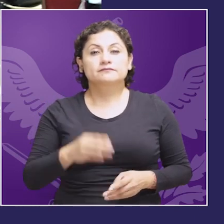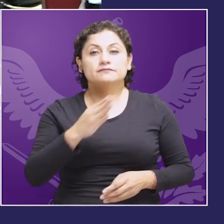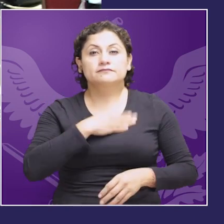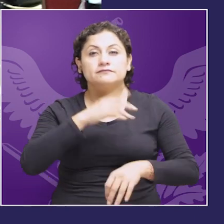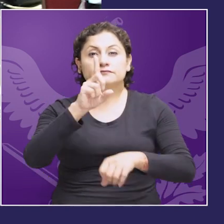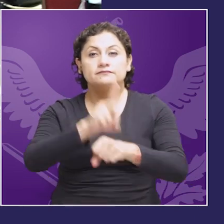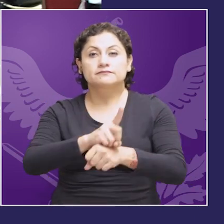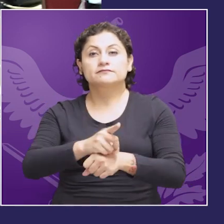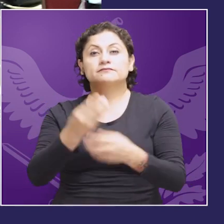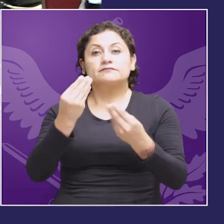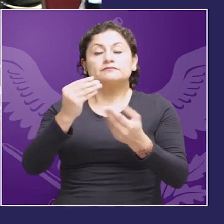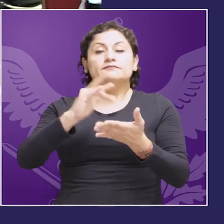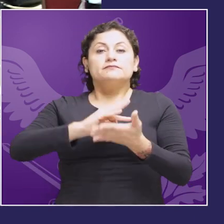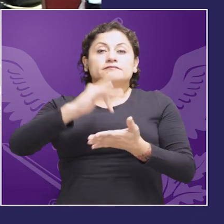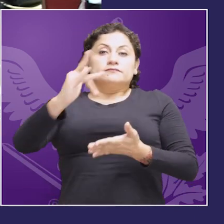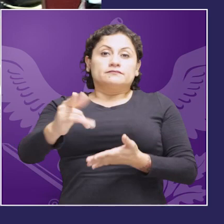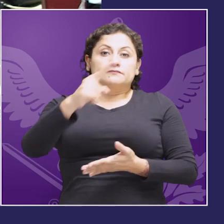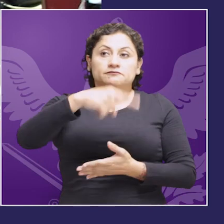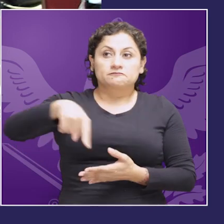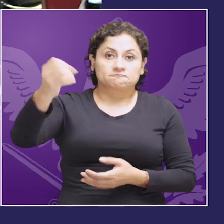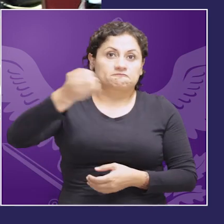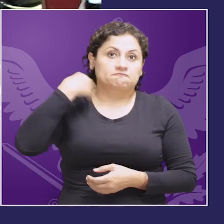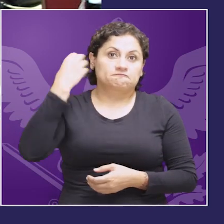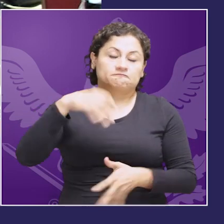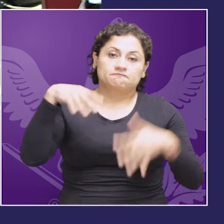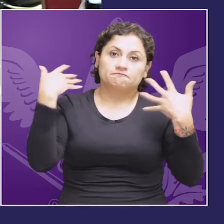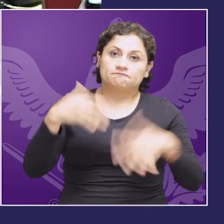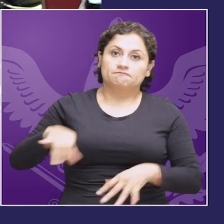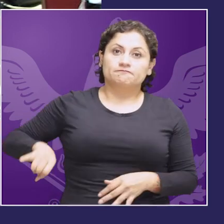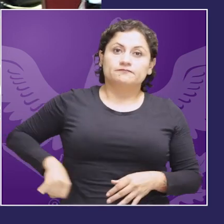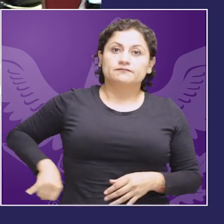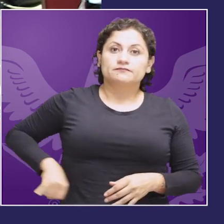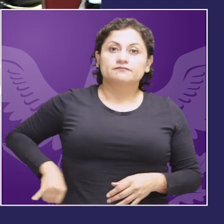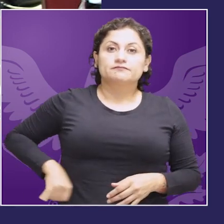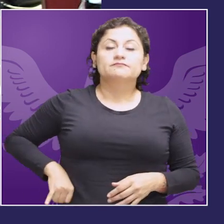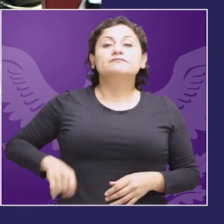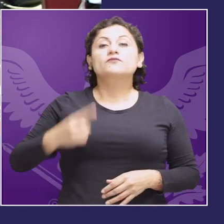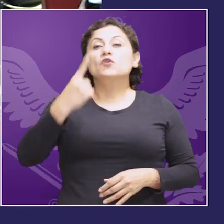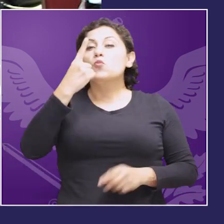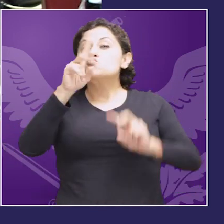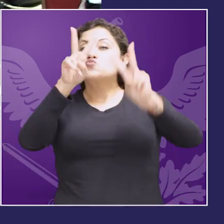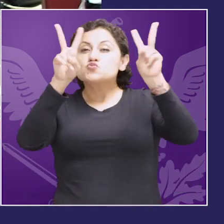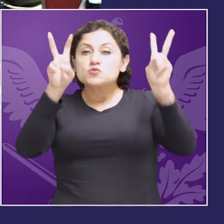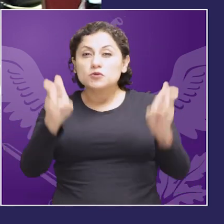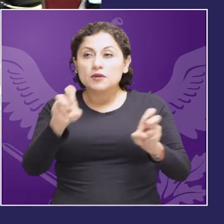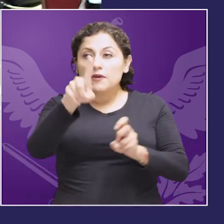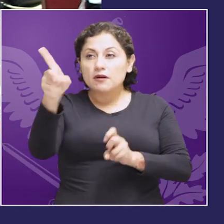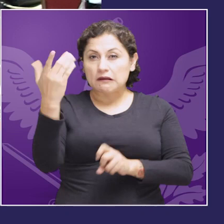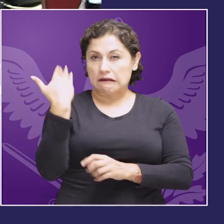un tema que comentaron sobre todo la doctora Muñoz y la doctora Estrada que me interesa